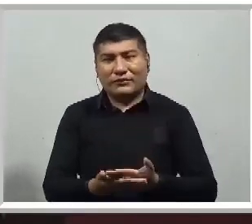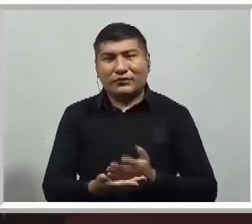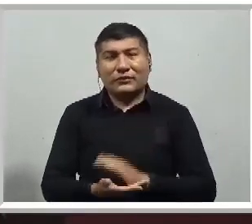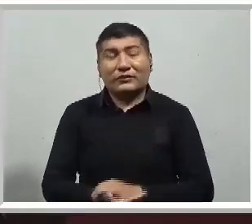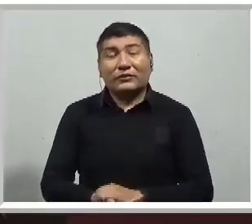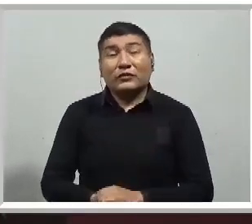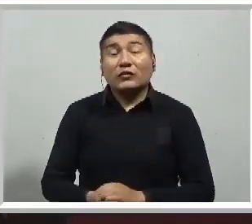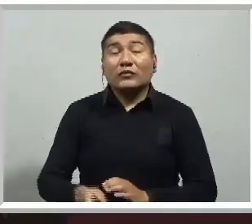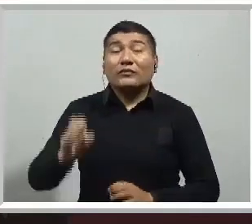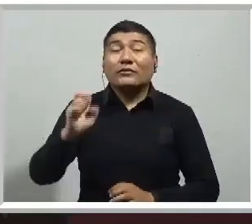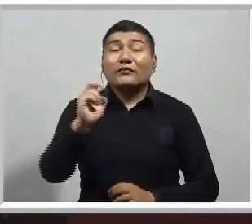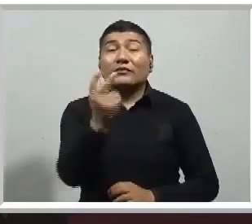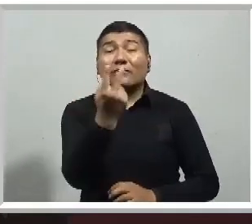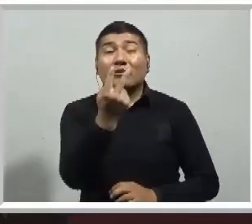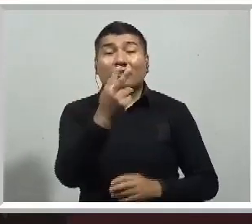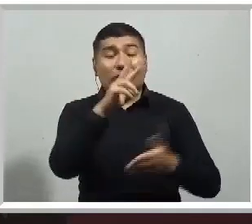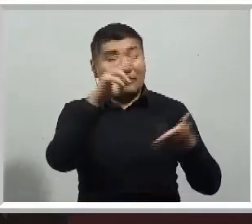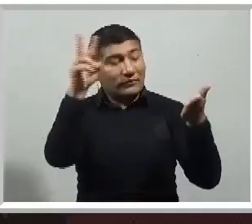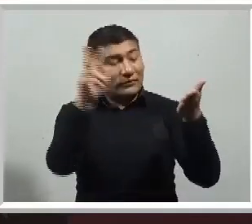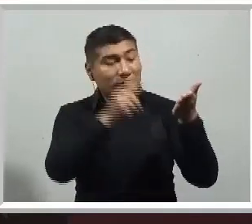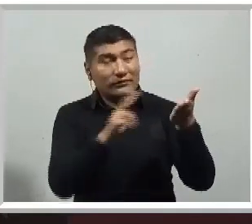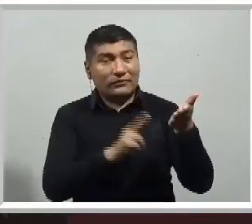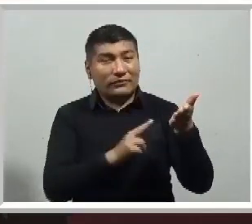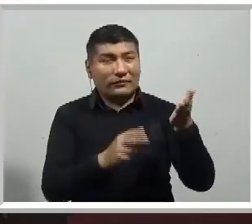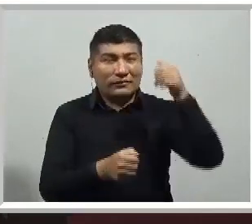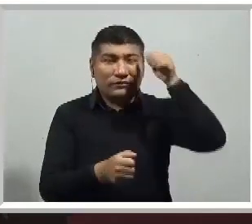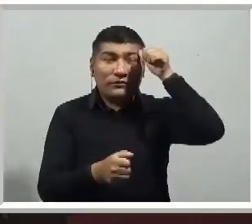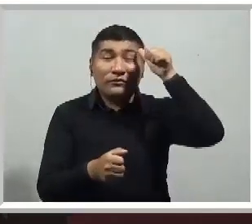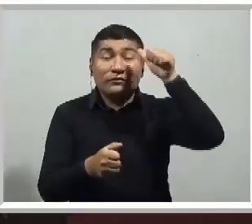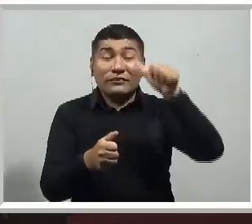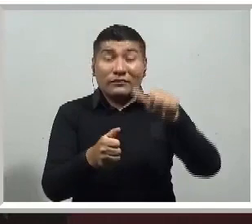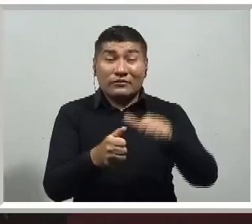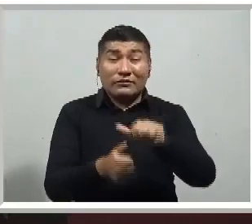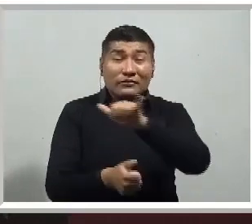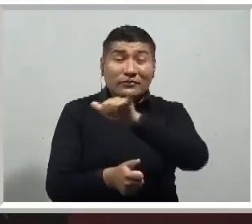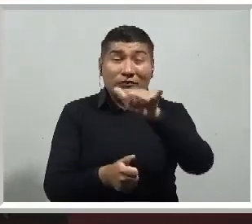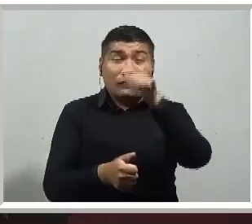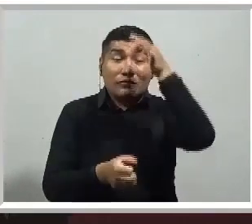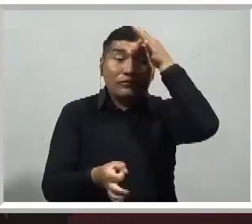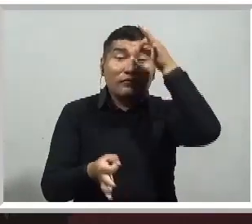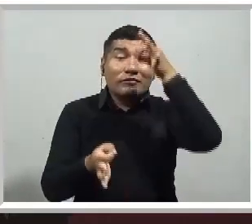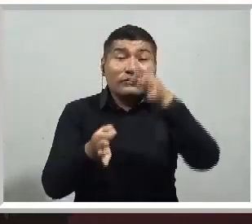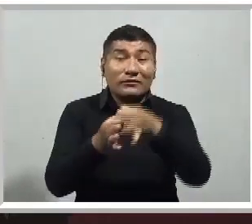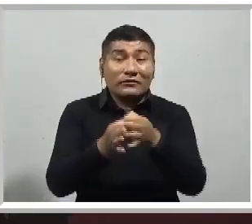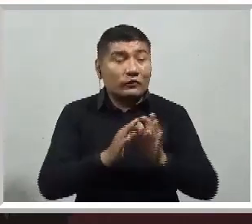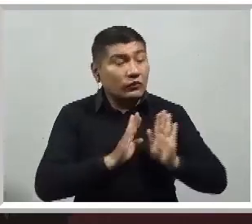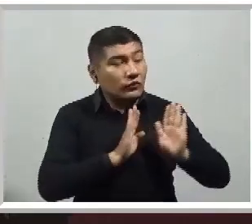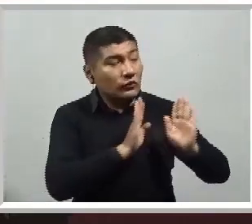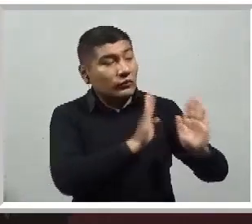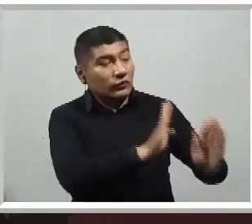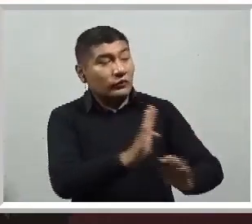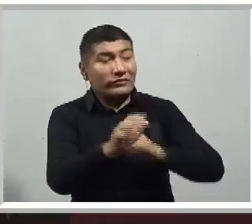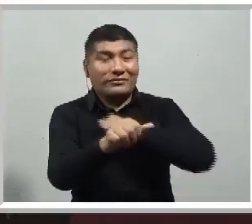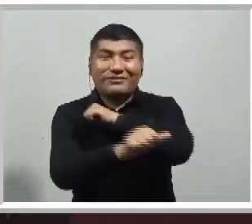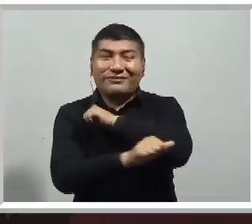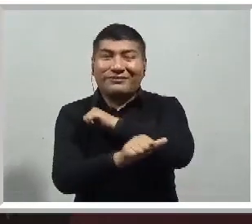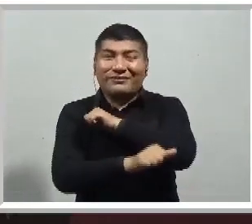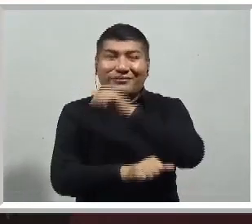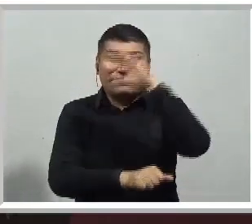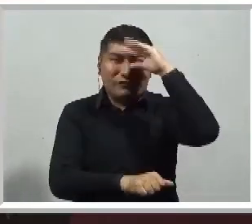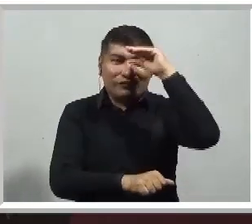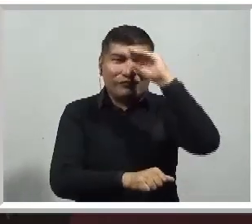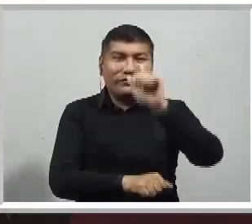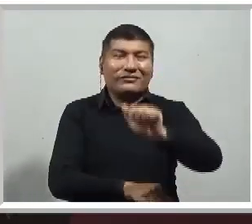La segunda lectura nos recuerda también la fe de Abraham, que a pesar de